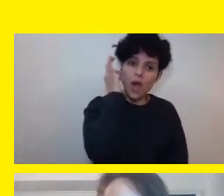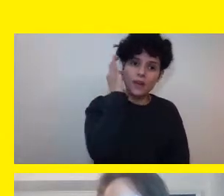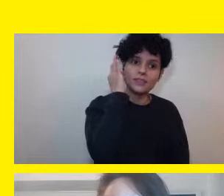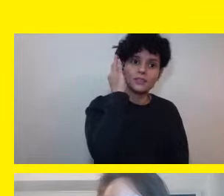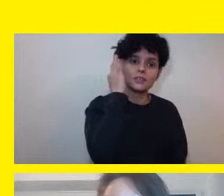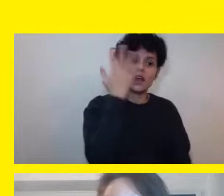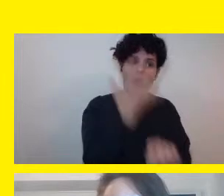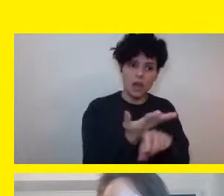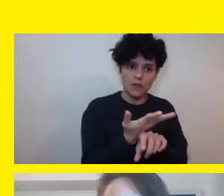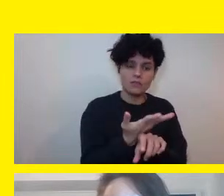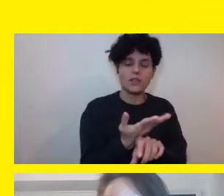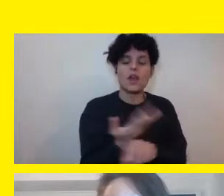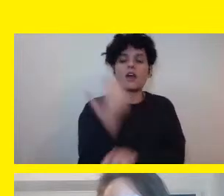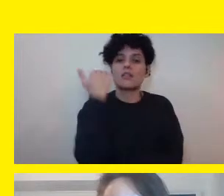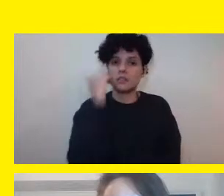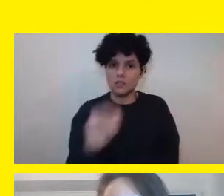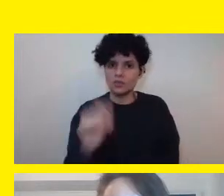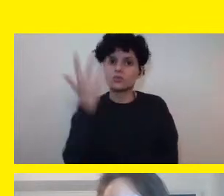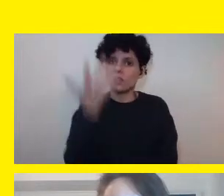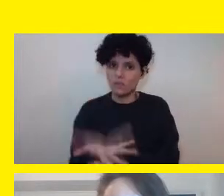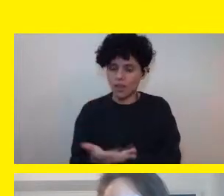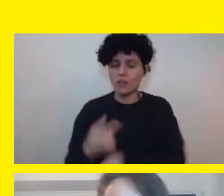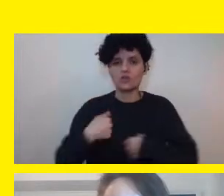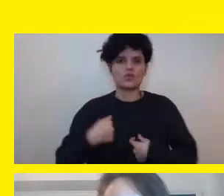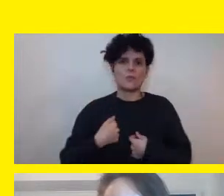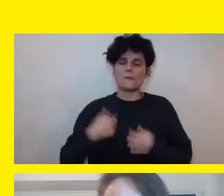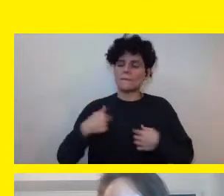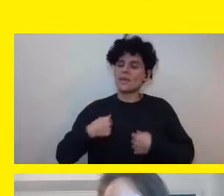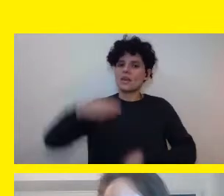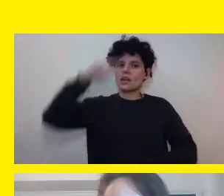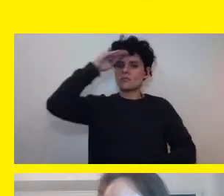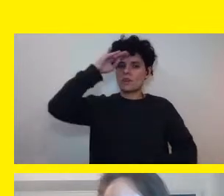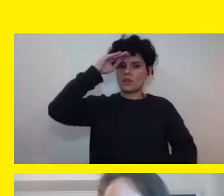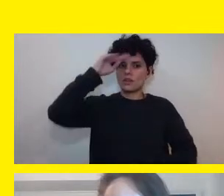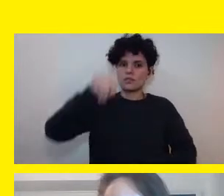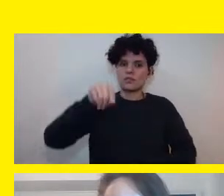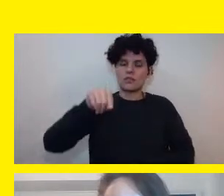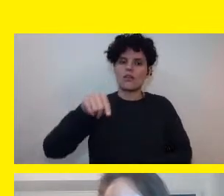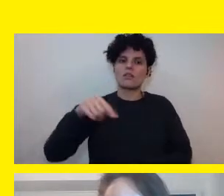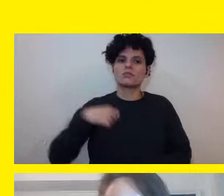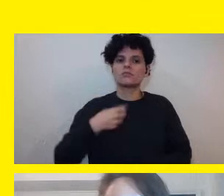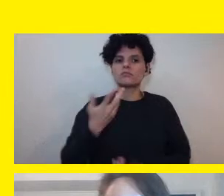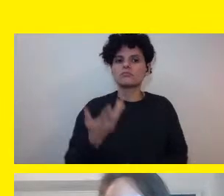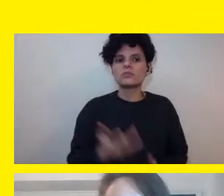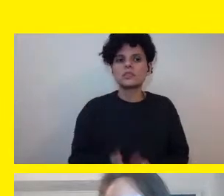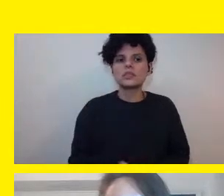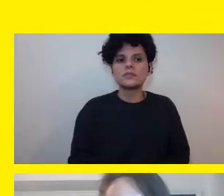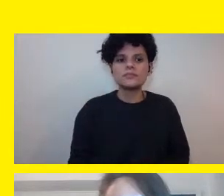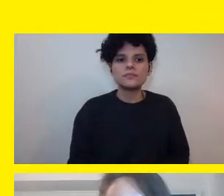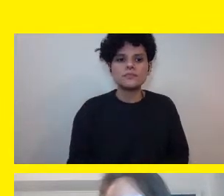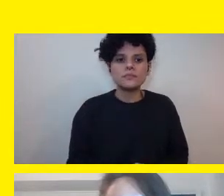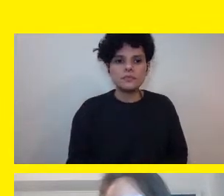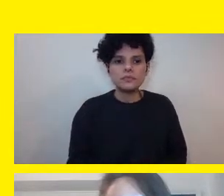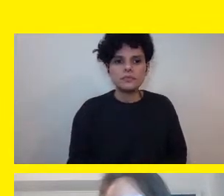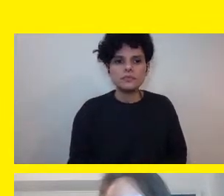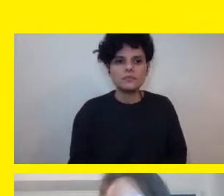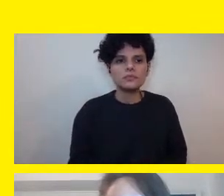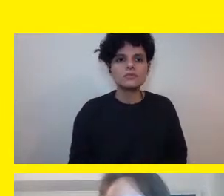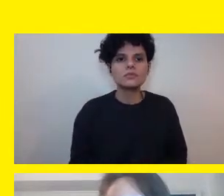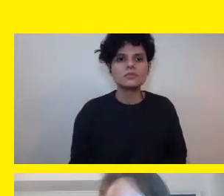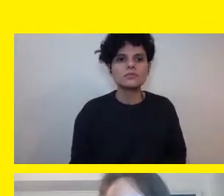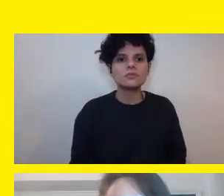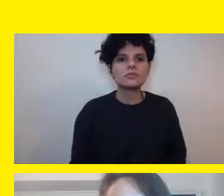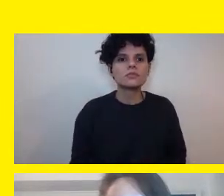que vi particularmente que le interesaba a quienes veían en nosotros a